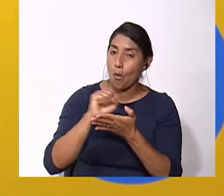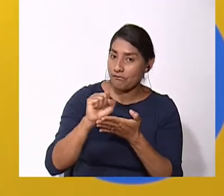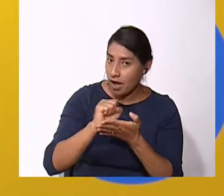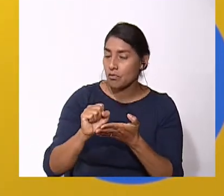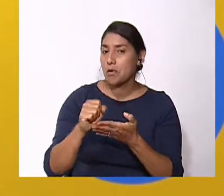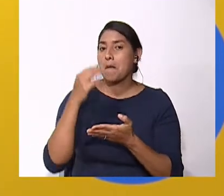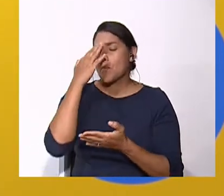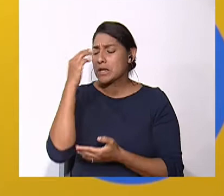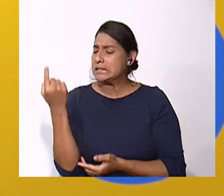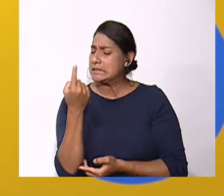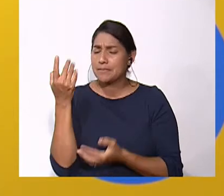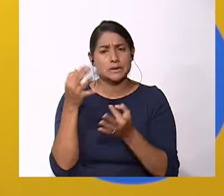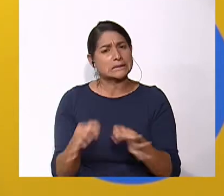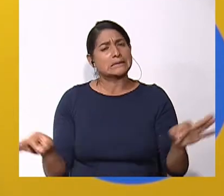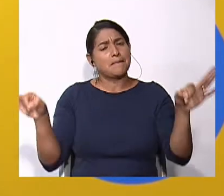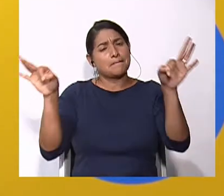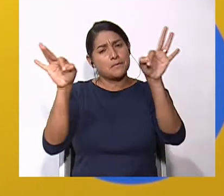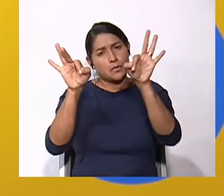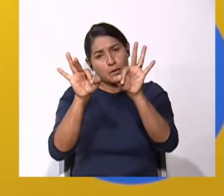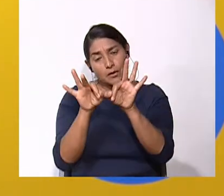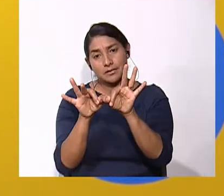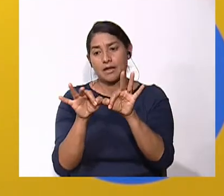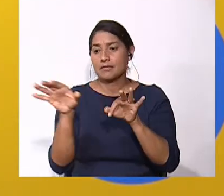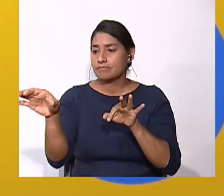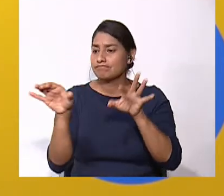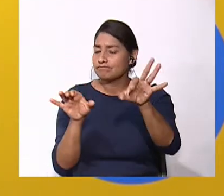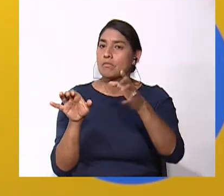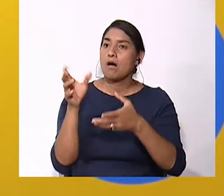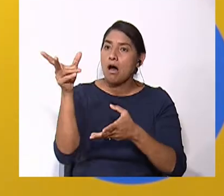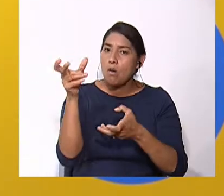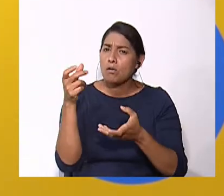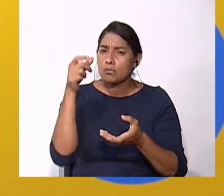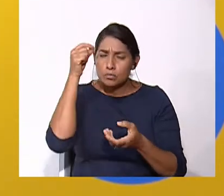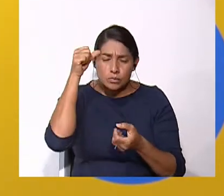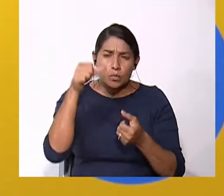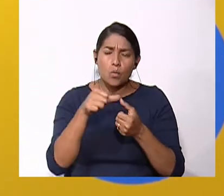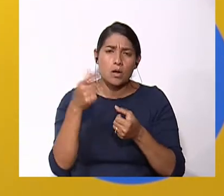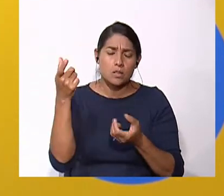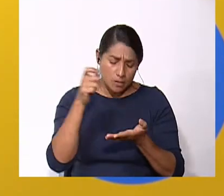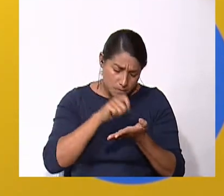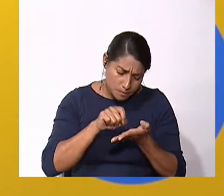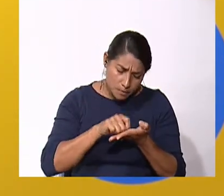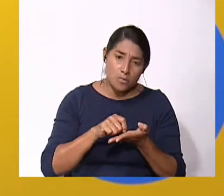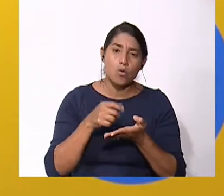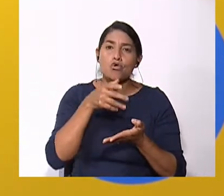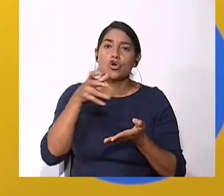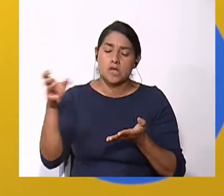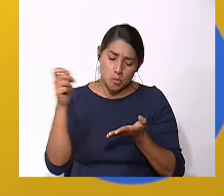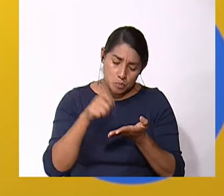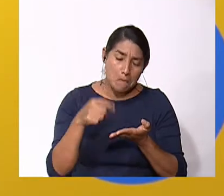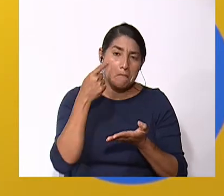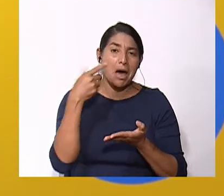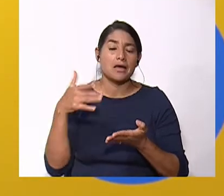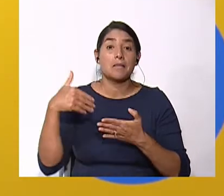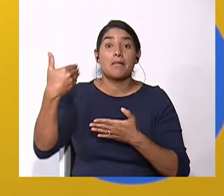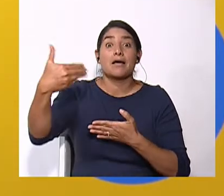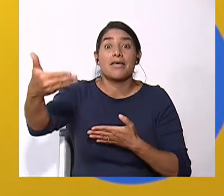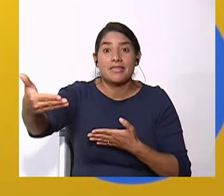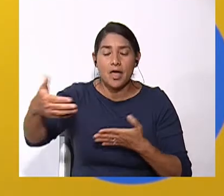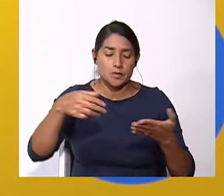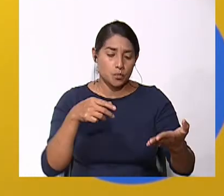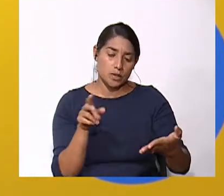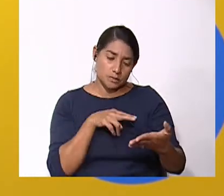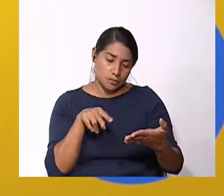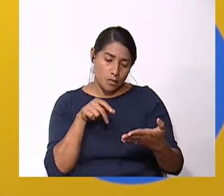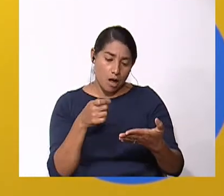porque siempre es muy importante ir tomando anotaciones de lo que vemos en nuestra lección. ¿Para qué? Para que luego sean nuestro